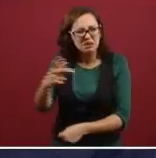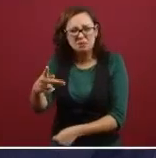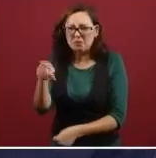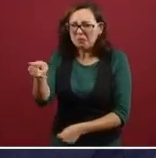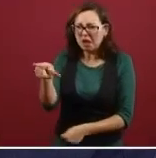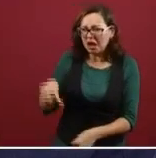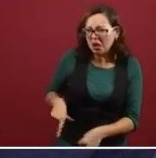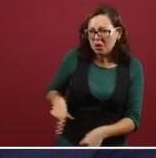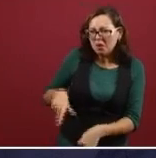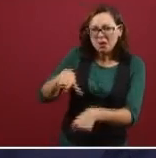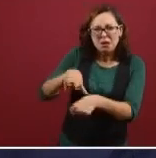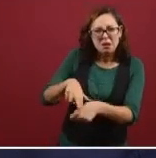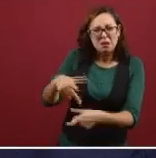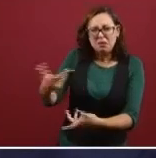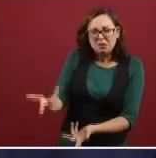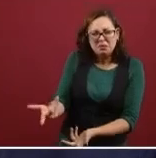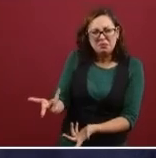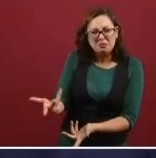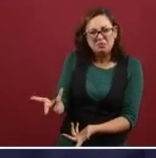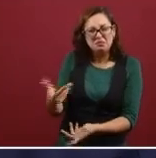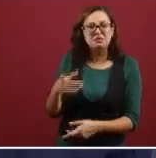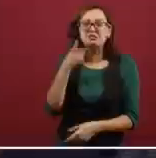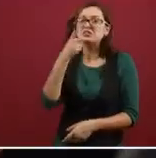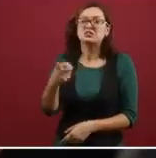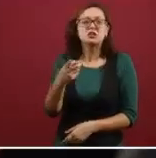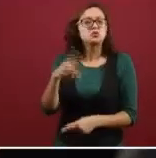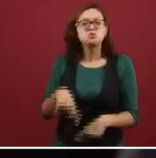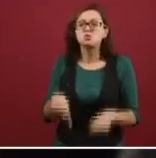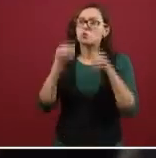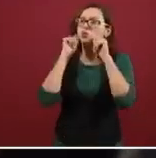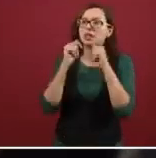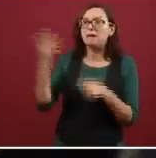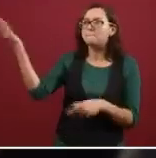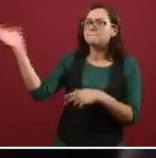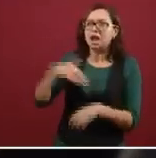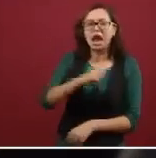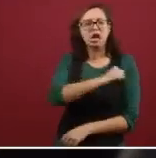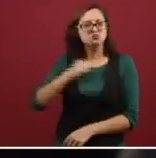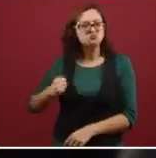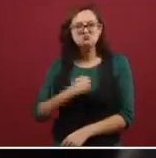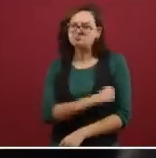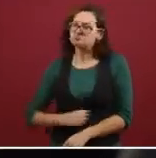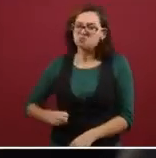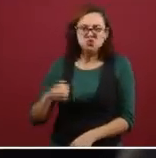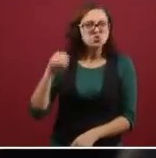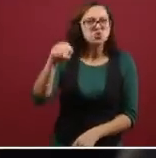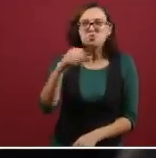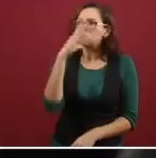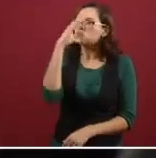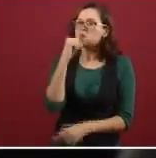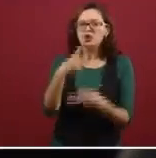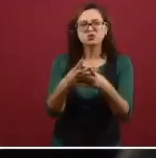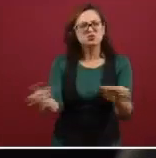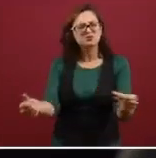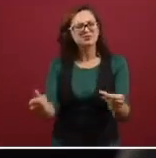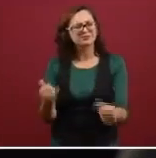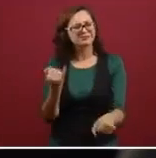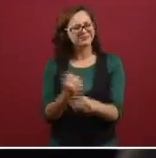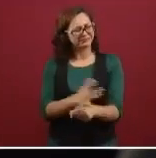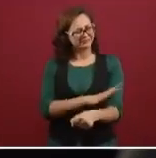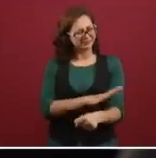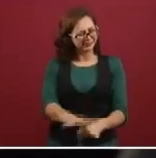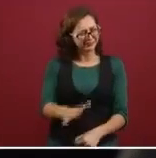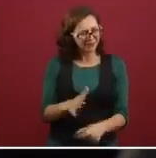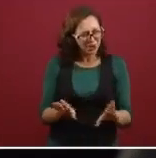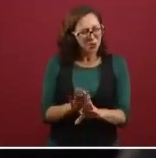tratar de frenar la seguridad. Pues él dice que ni contratando a Superman. Hipólito Mora dice que va a volver a portar armas.